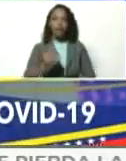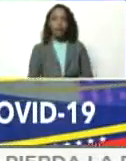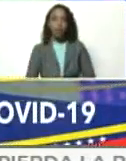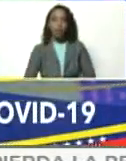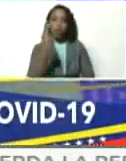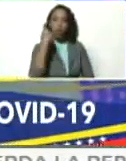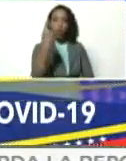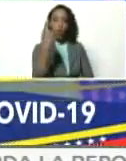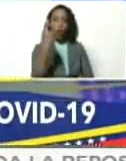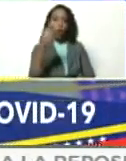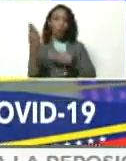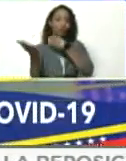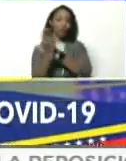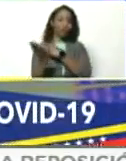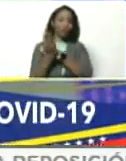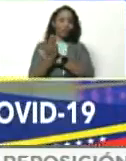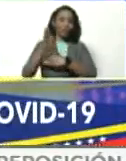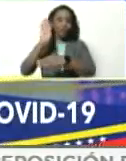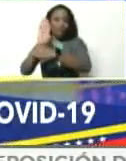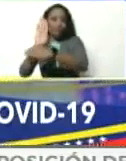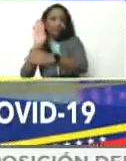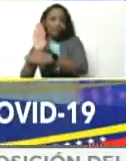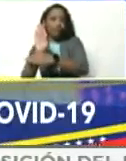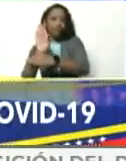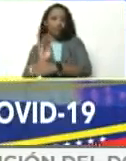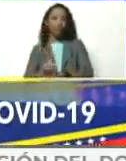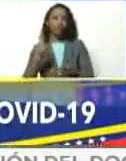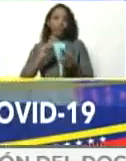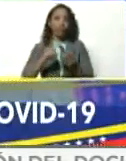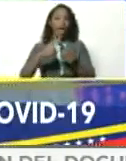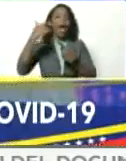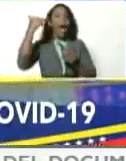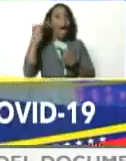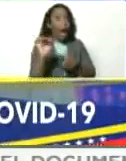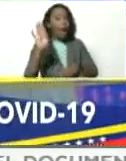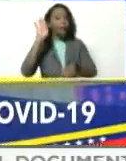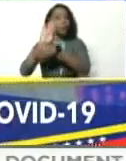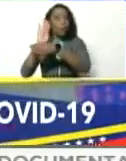Uno, cuidarse. Hay que cuidarse.